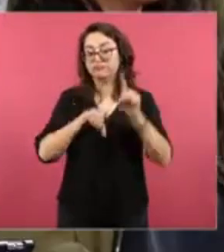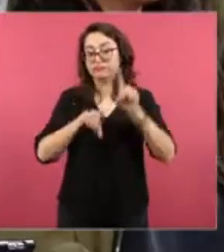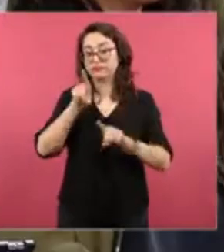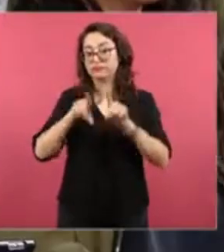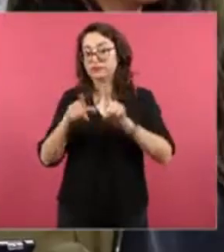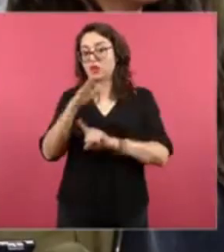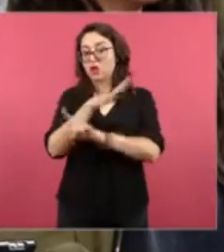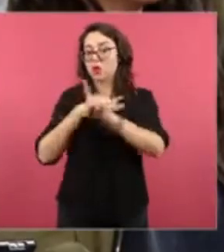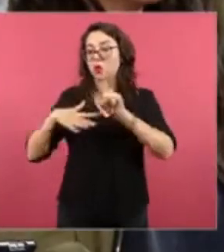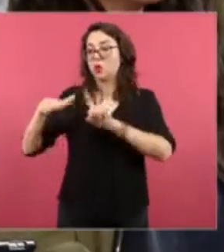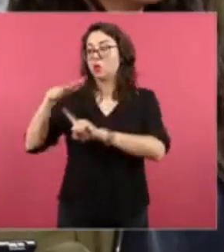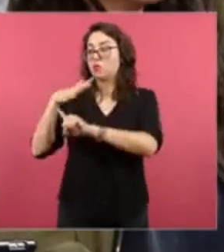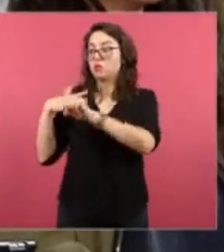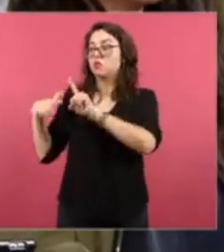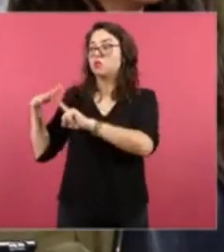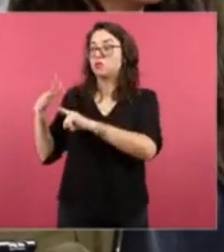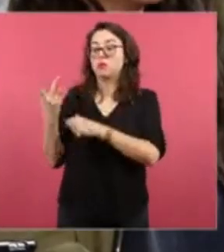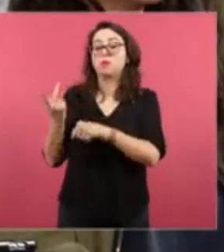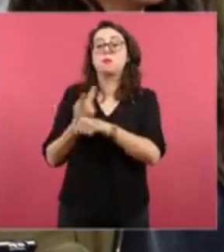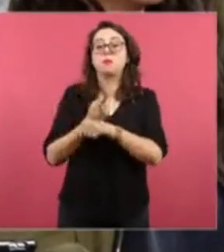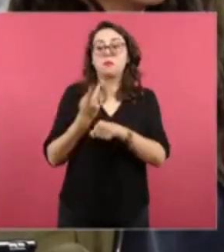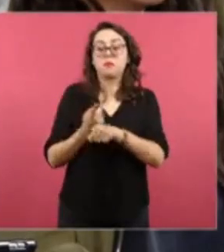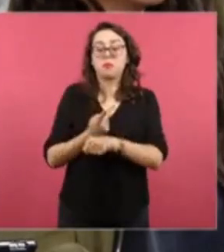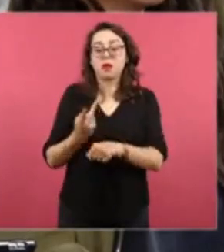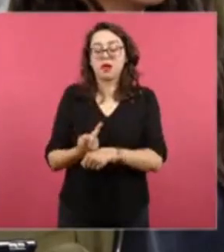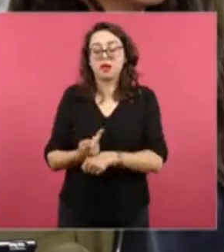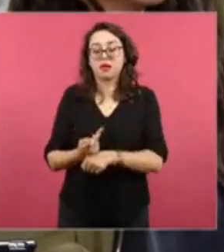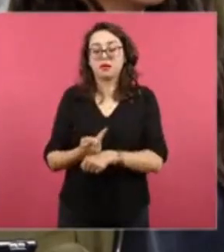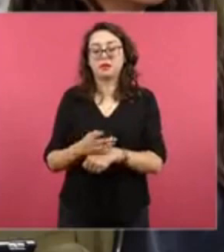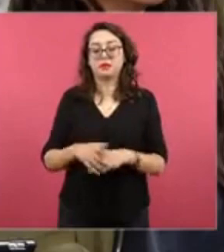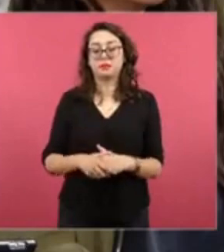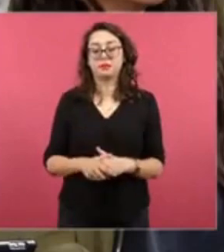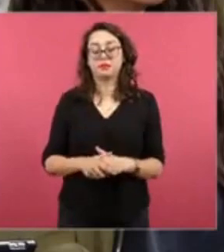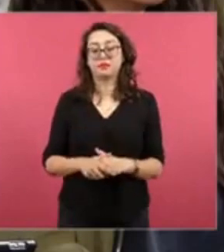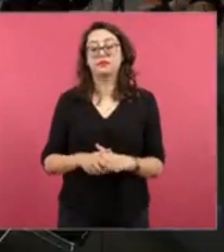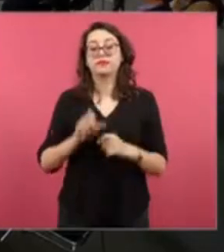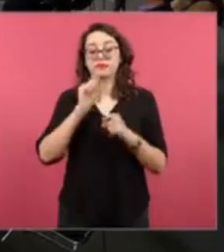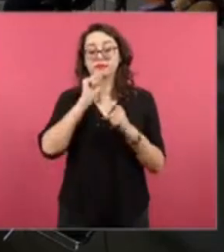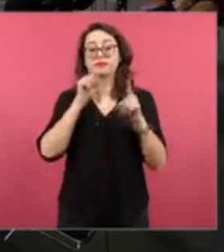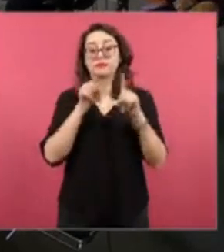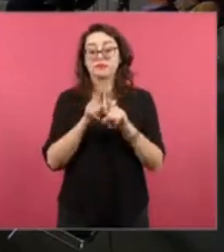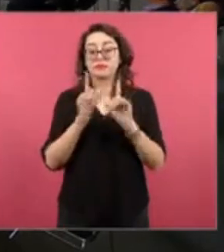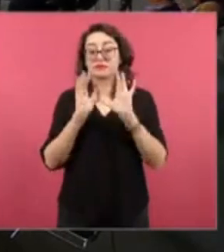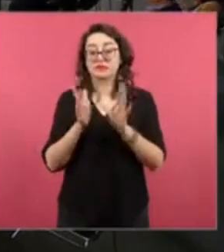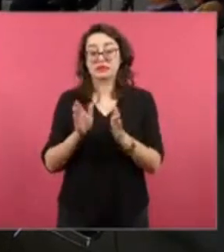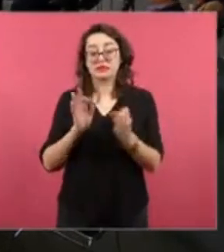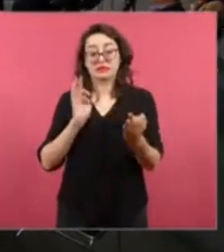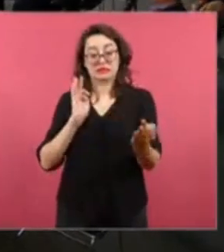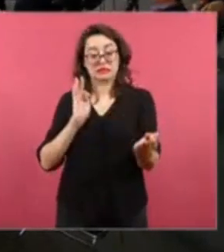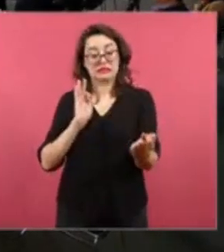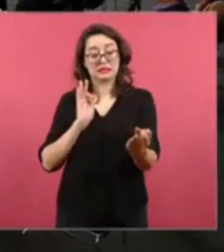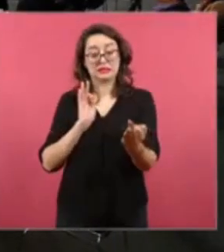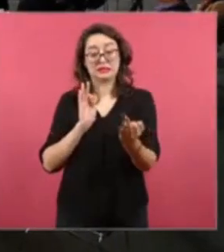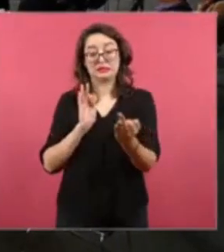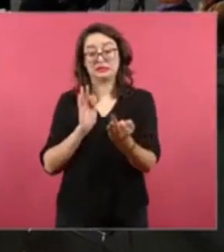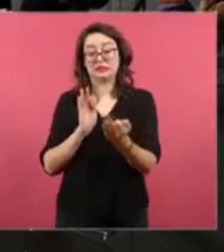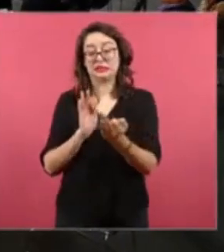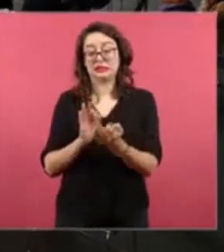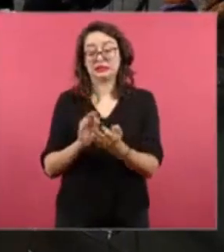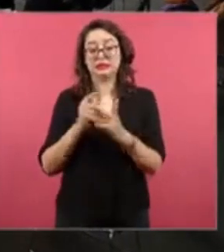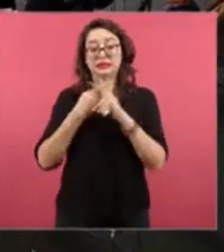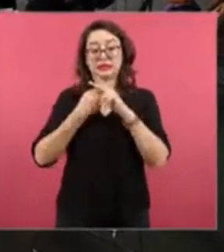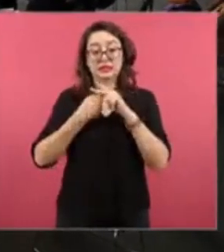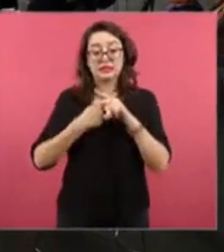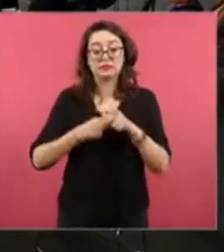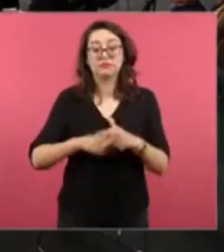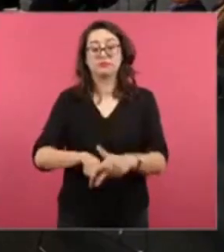comunidades indígenas que pasó ahí. Y se acerca también un momento clave, que es la fase intensiva